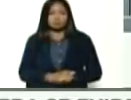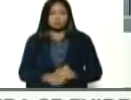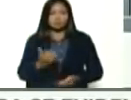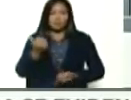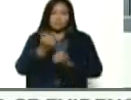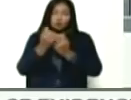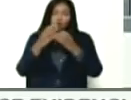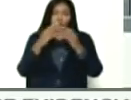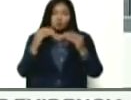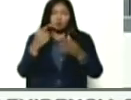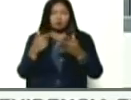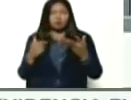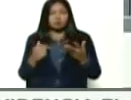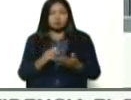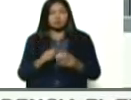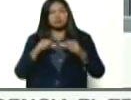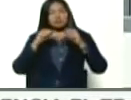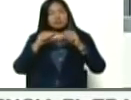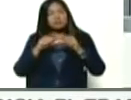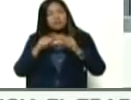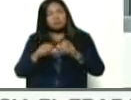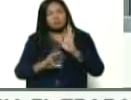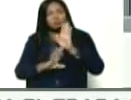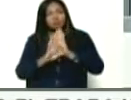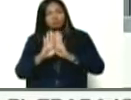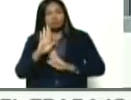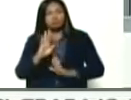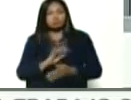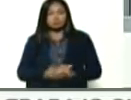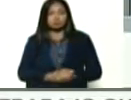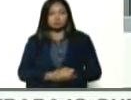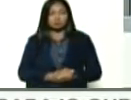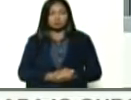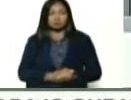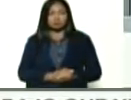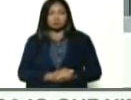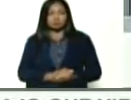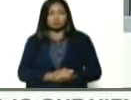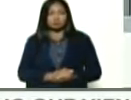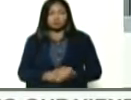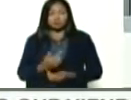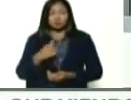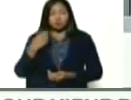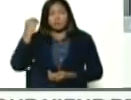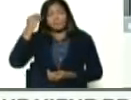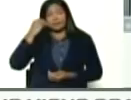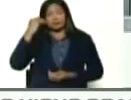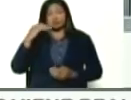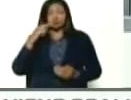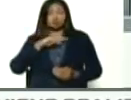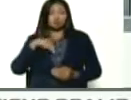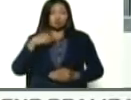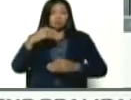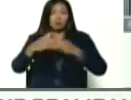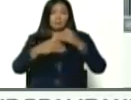todos sigamos avanzando bueno yo quiero que nosotros progresivamente vayamos activando